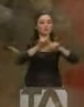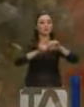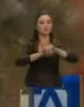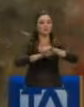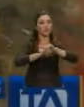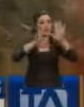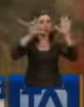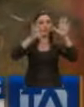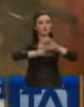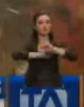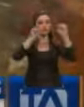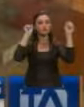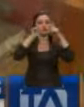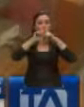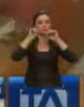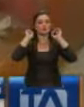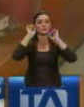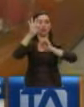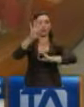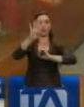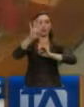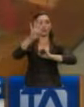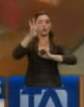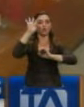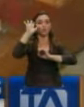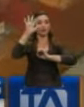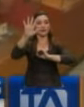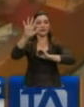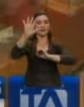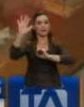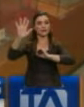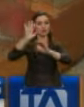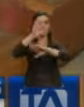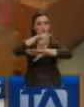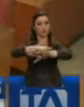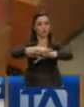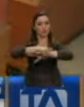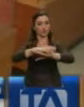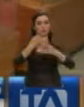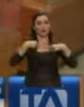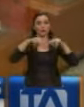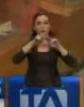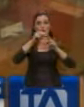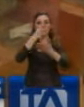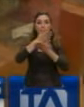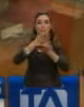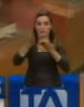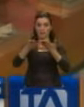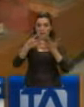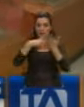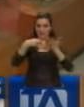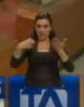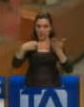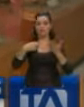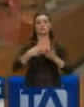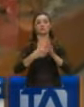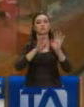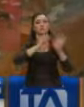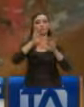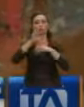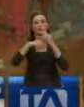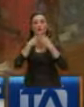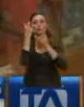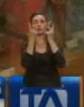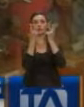de la mañana a 16:45. El costo es a mitad de precio en todos los museos que ustedes